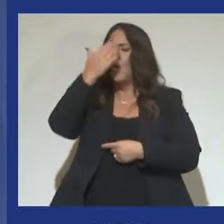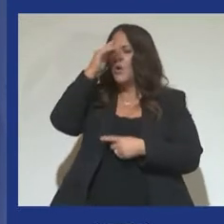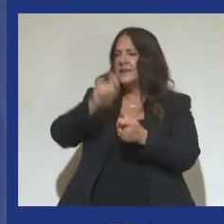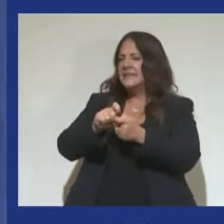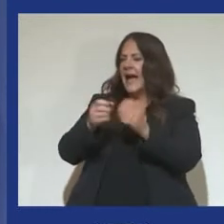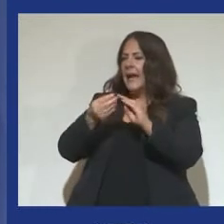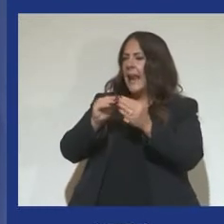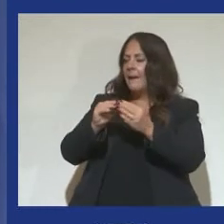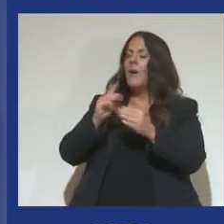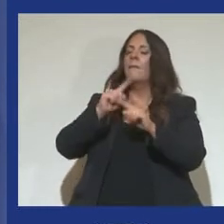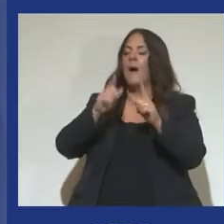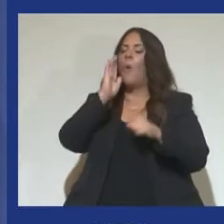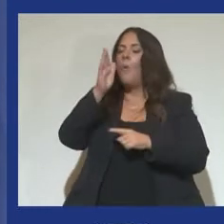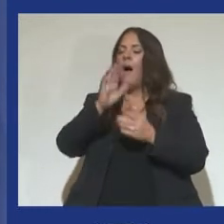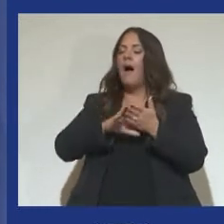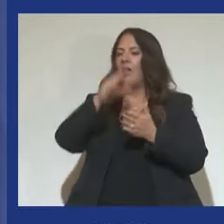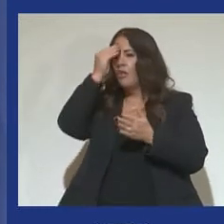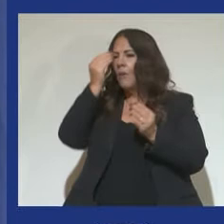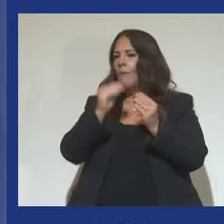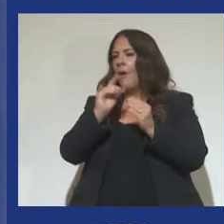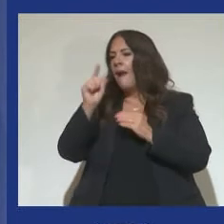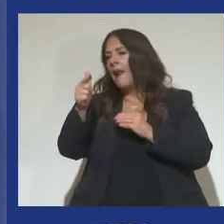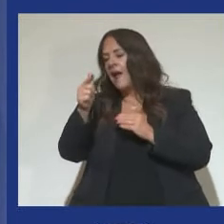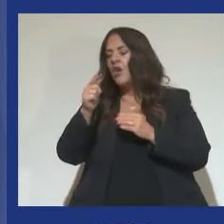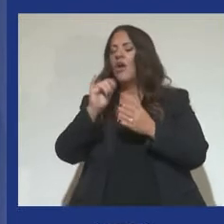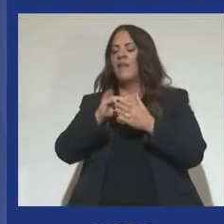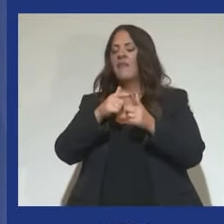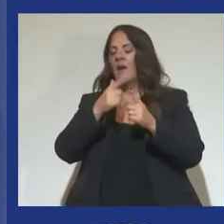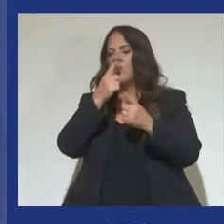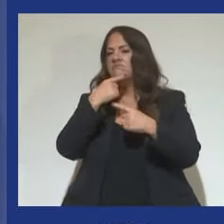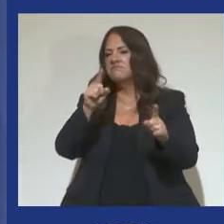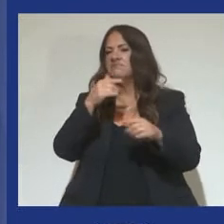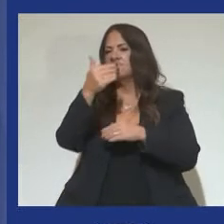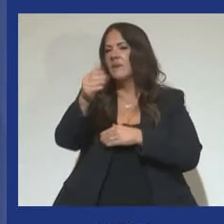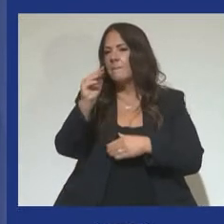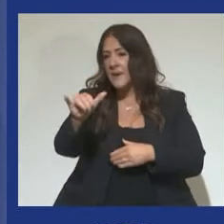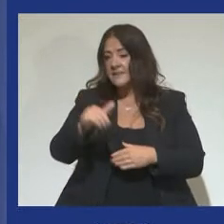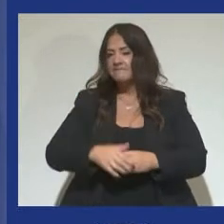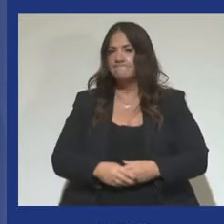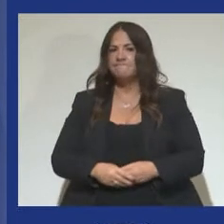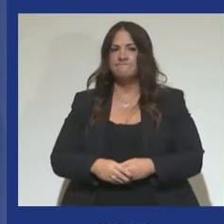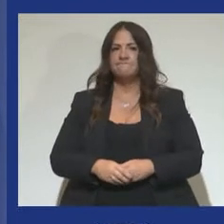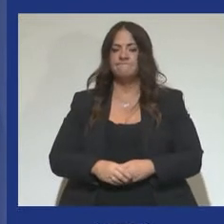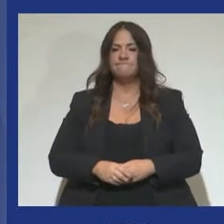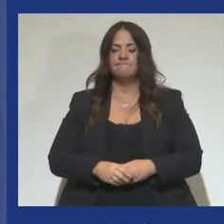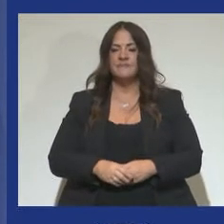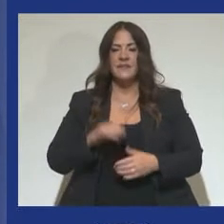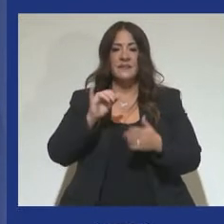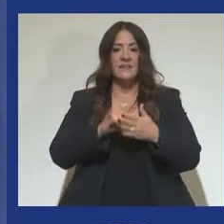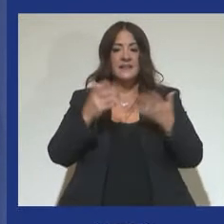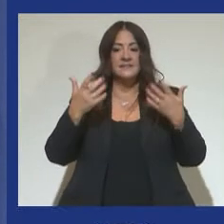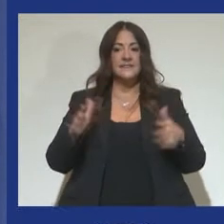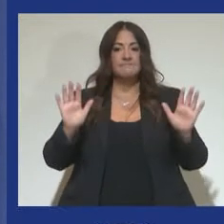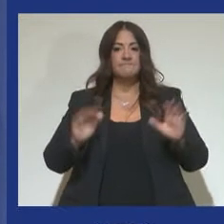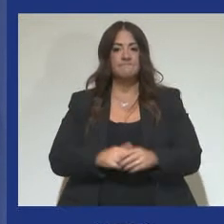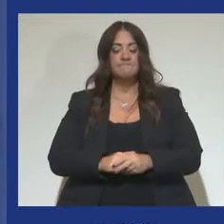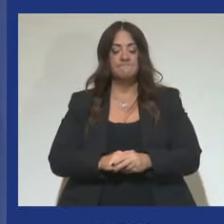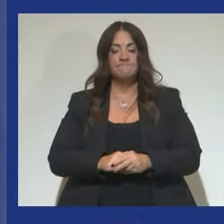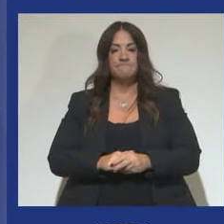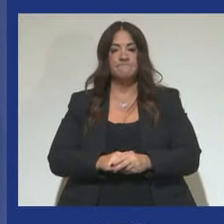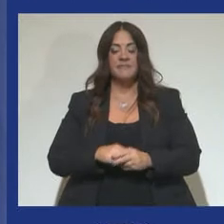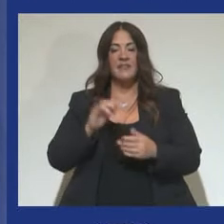tengamos todo el presupuesto cerca de mayo si lo hemos superado bueno eso es